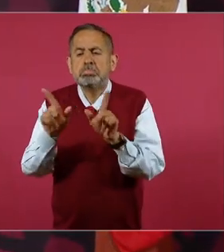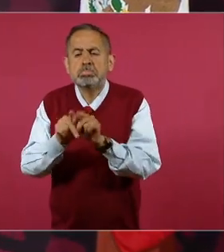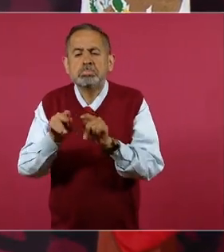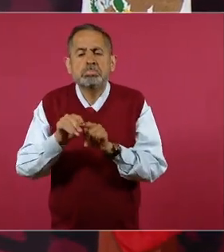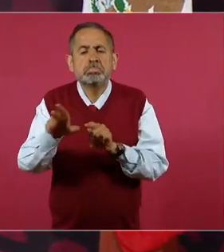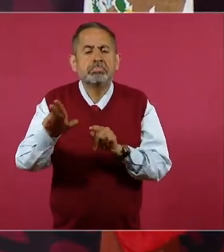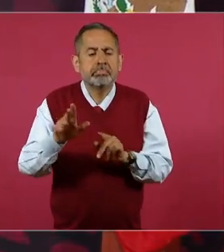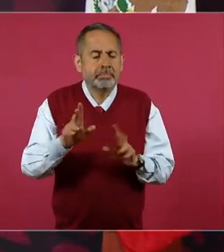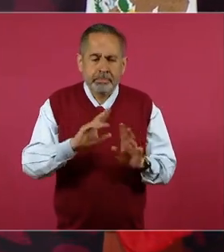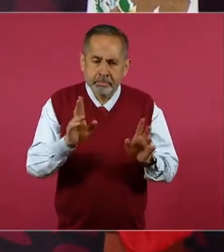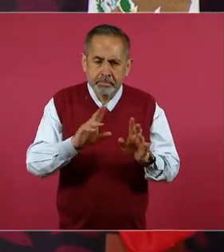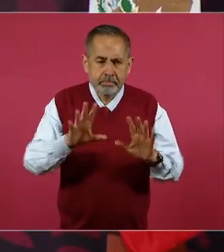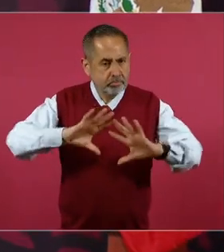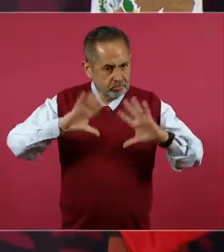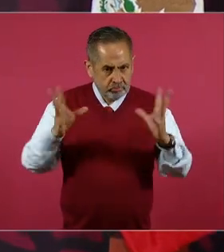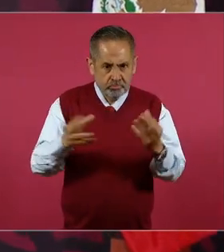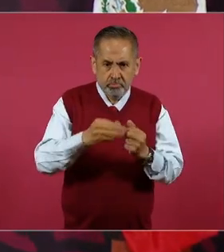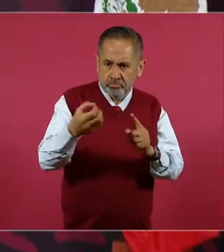antecedentes.